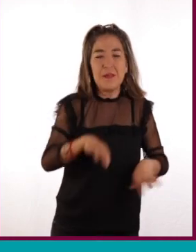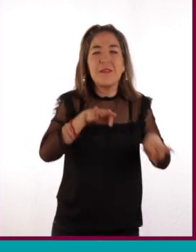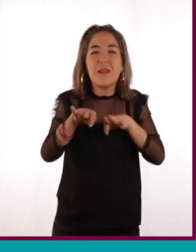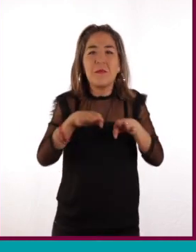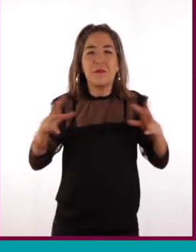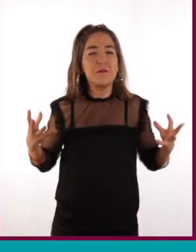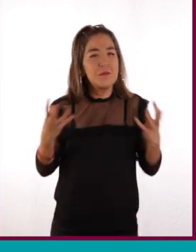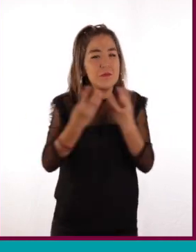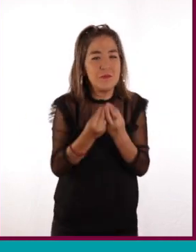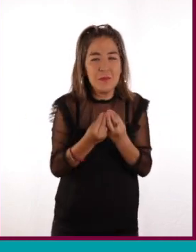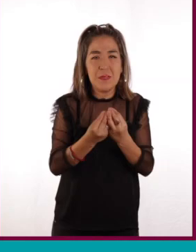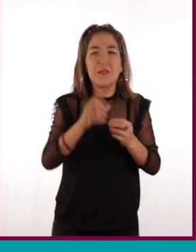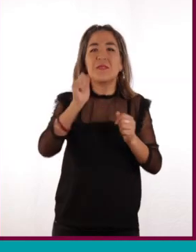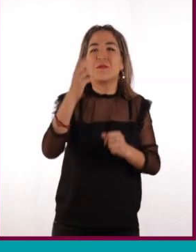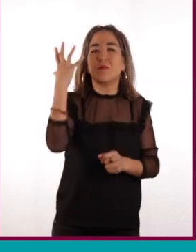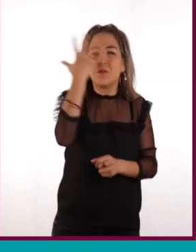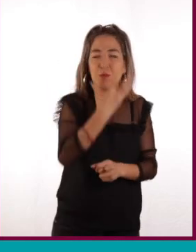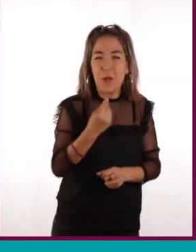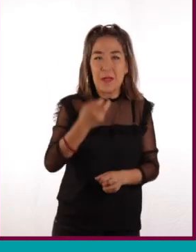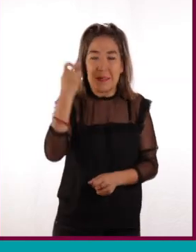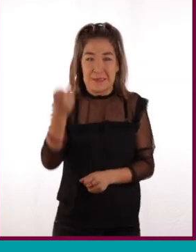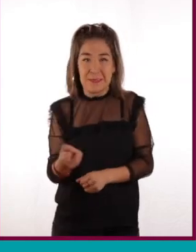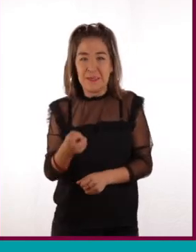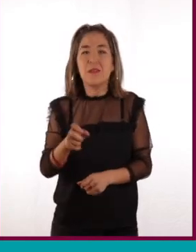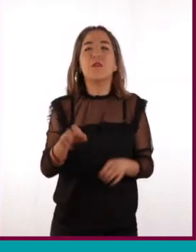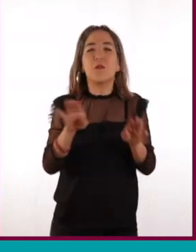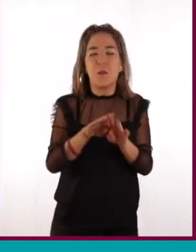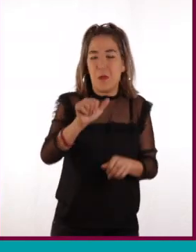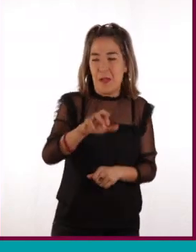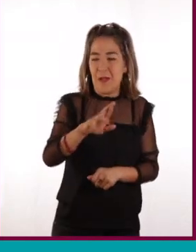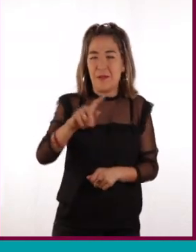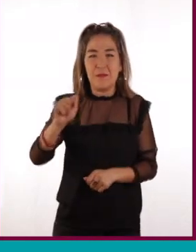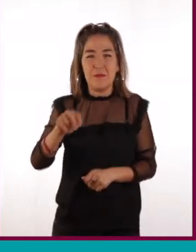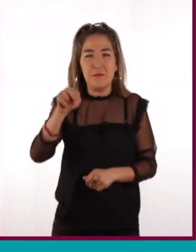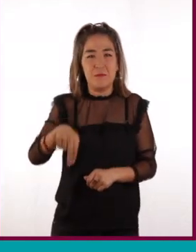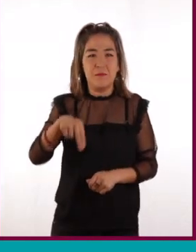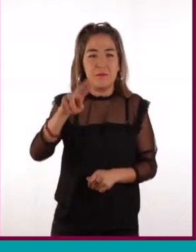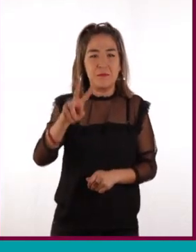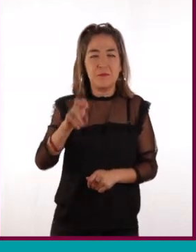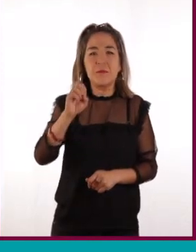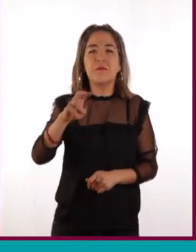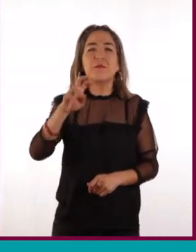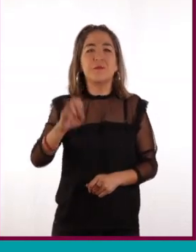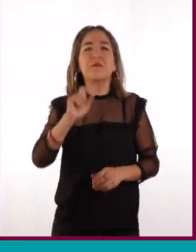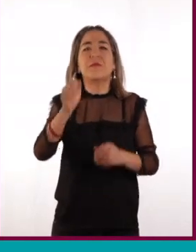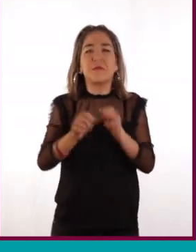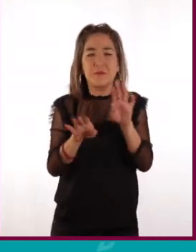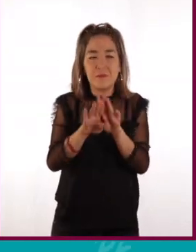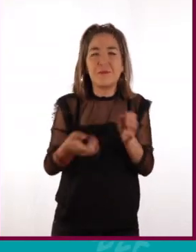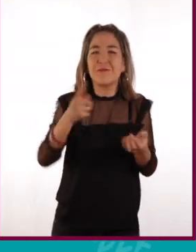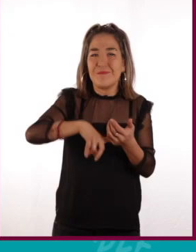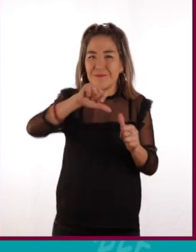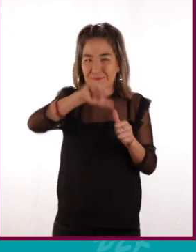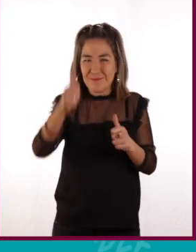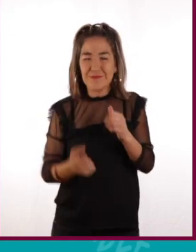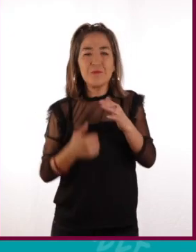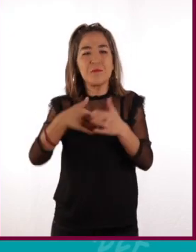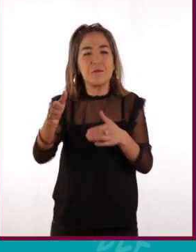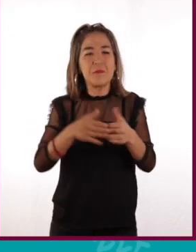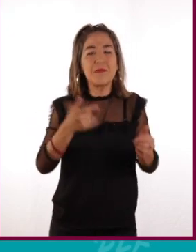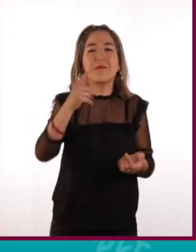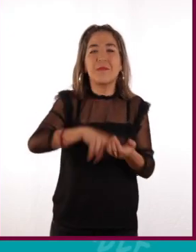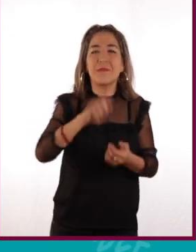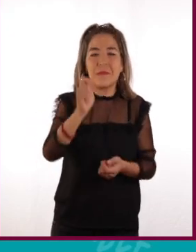el arte fuera un trabajo total o unificado. Es así que el Art Nouveau fue una metáfora para hablar de la libertad y